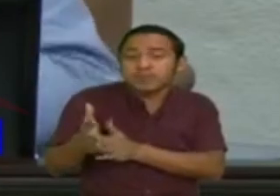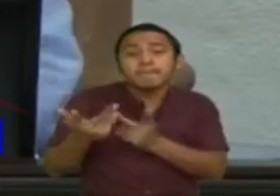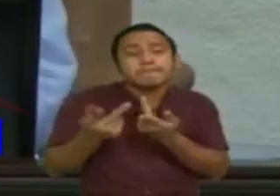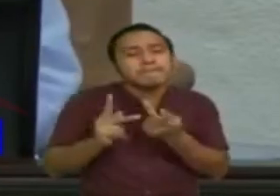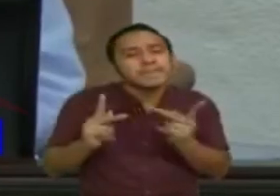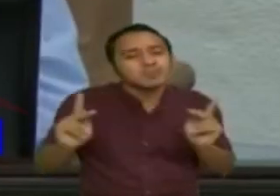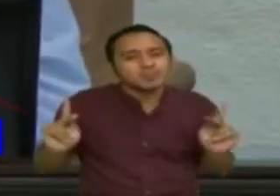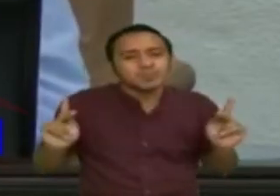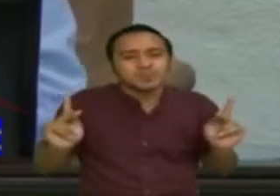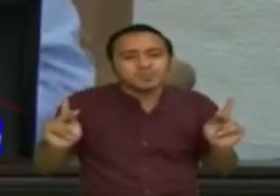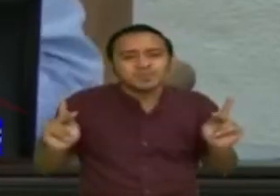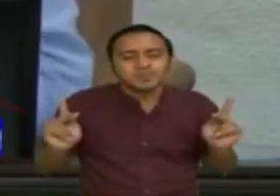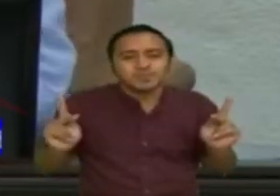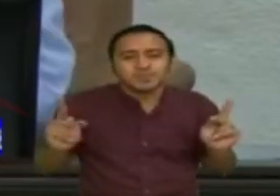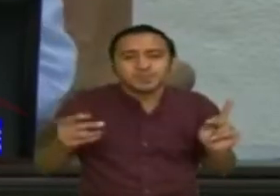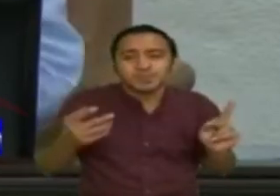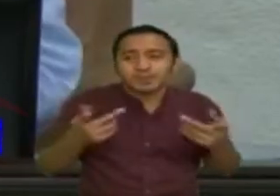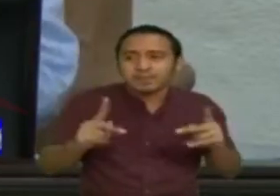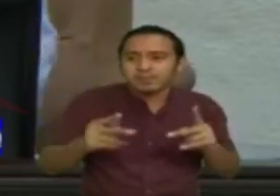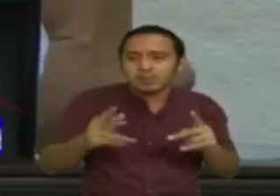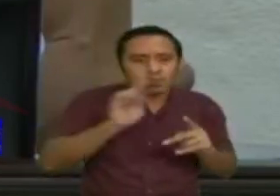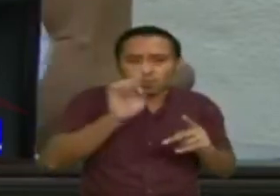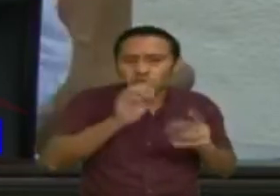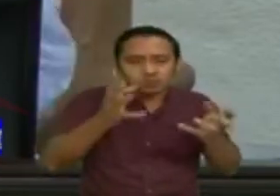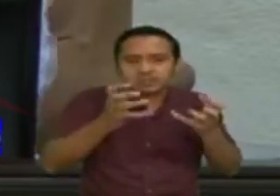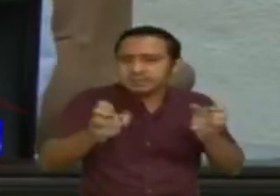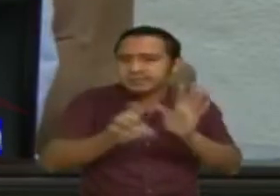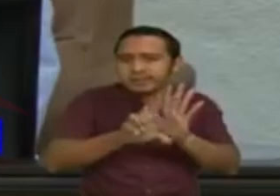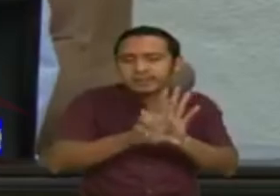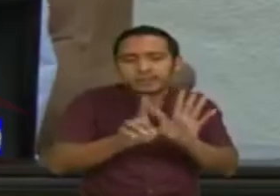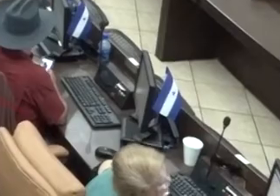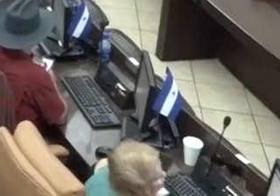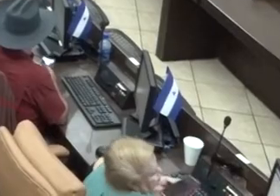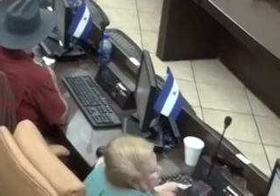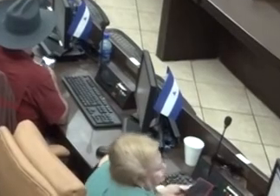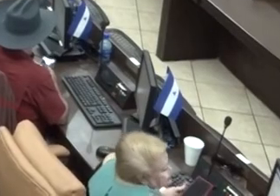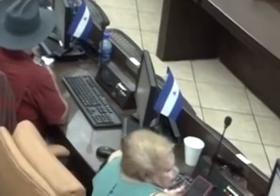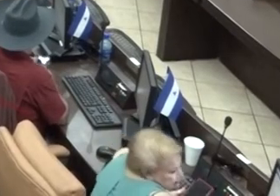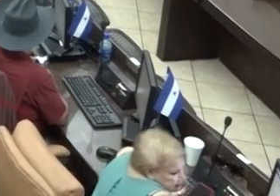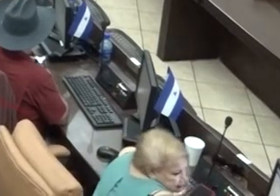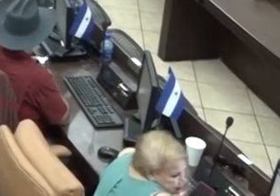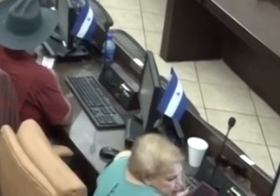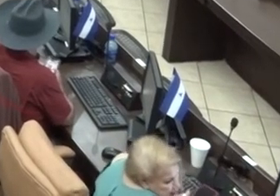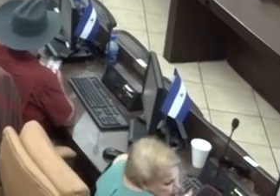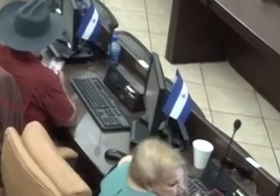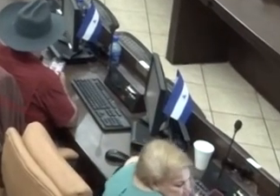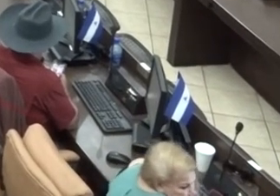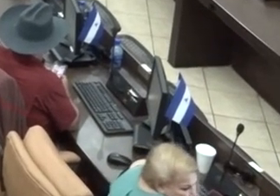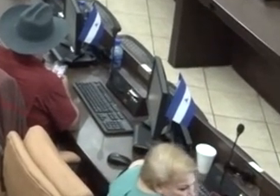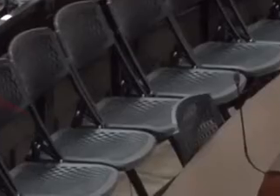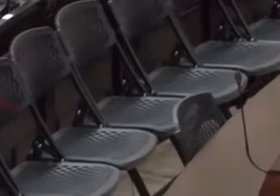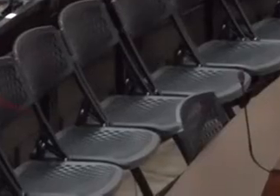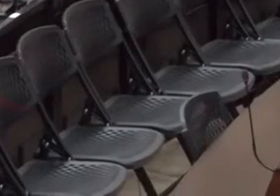pero nadie quiere cumplir con las leyes que aquí mismo dictamos, y deben de cumplirse las leyes que aquí mismo